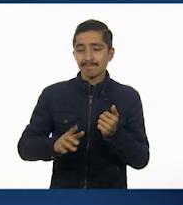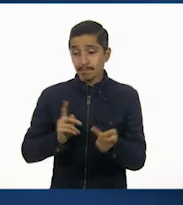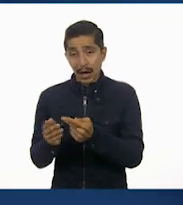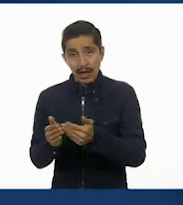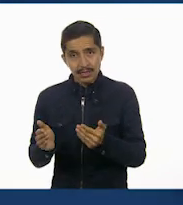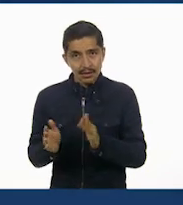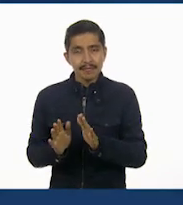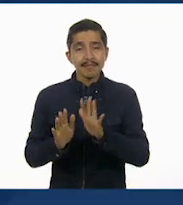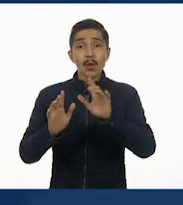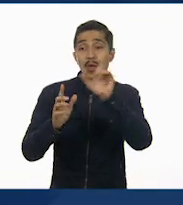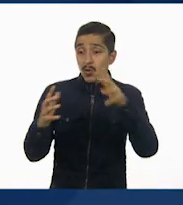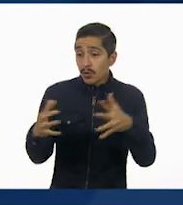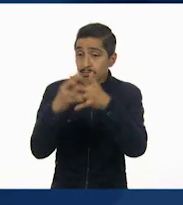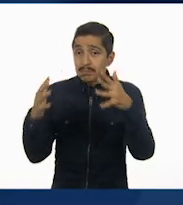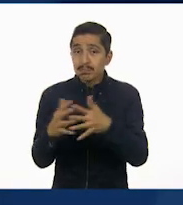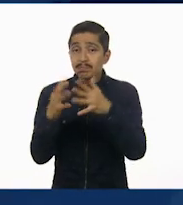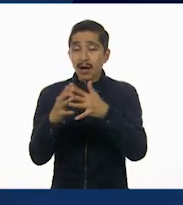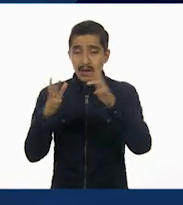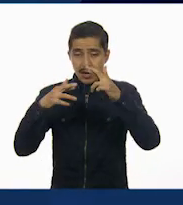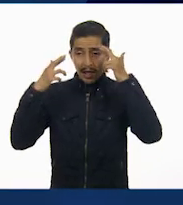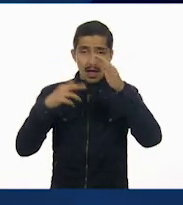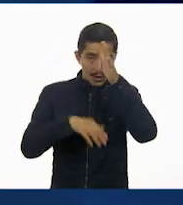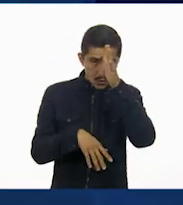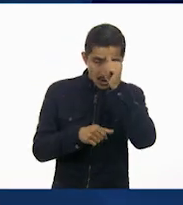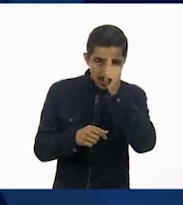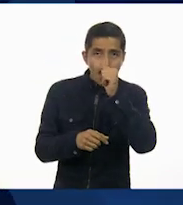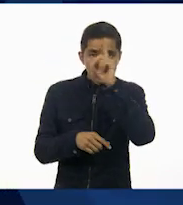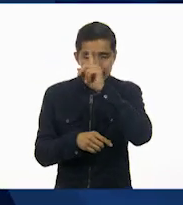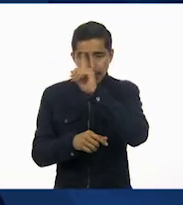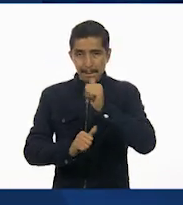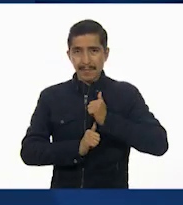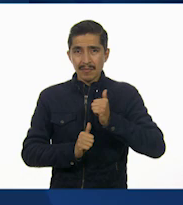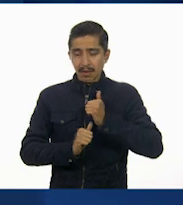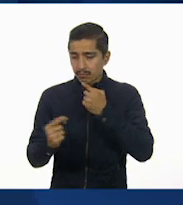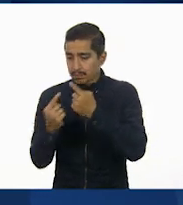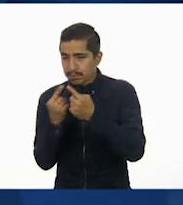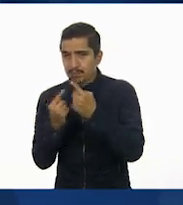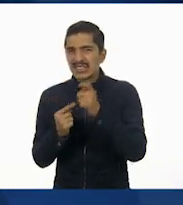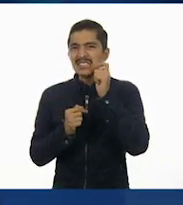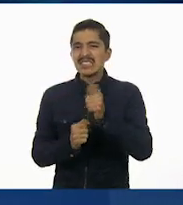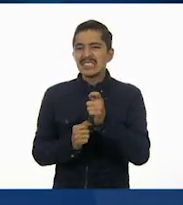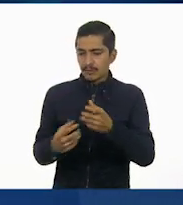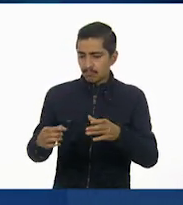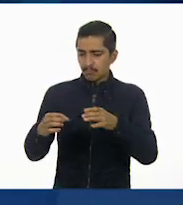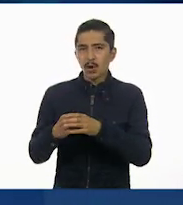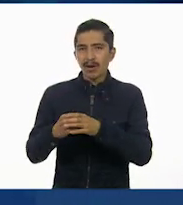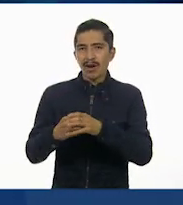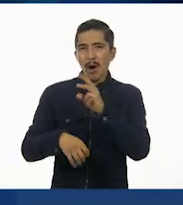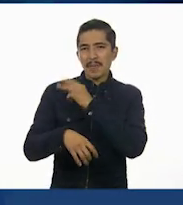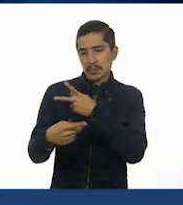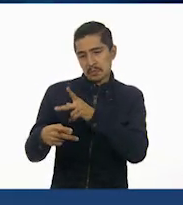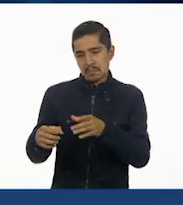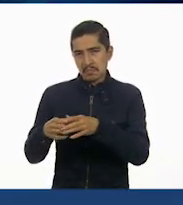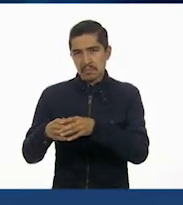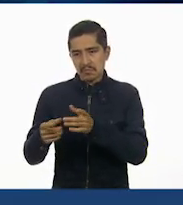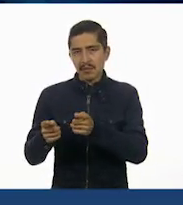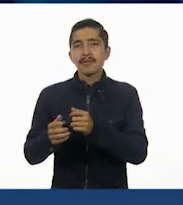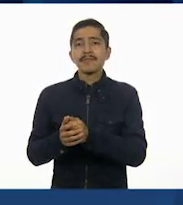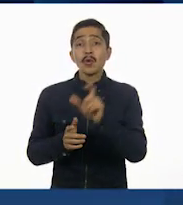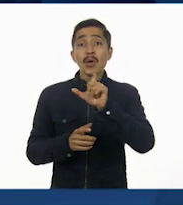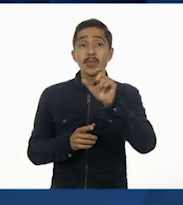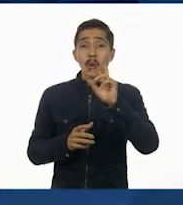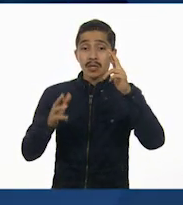En tiempo de guerra, el rey acordaba con un consejo militar llamado Comicio Centuriano. Cuando un rey